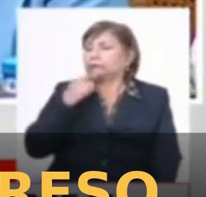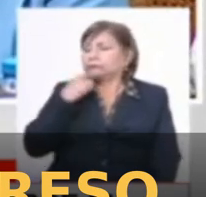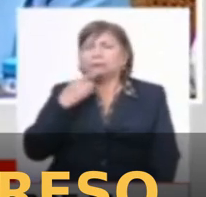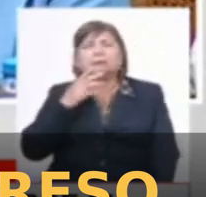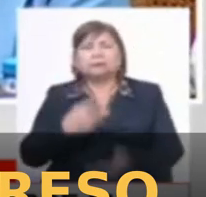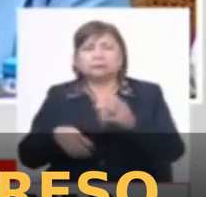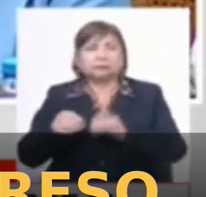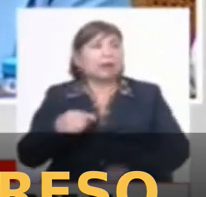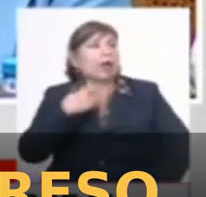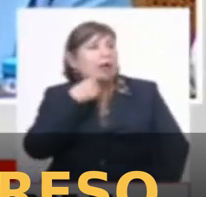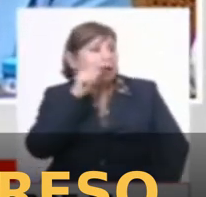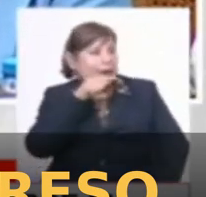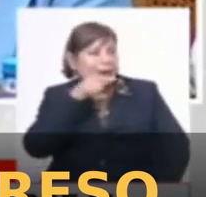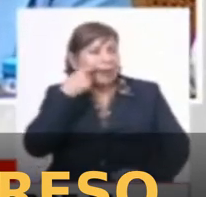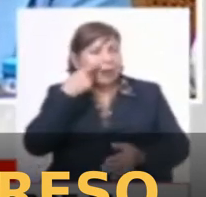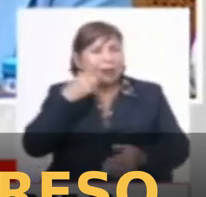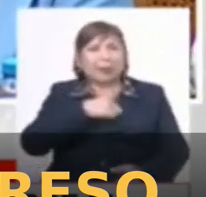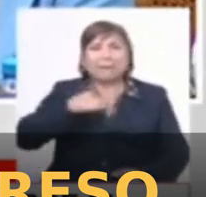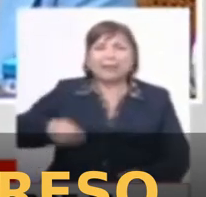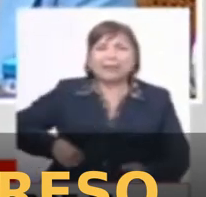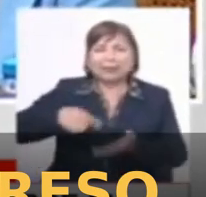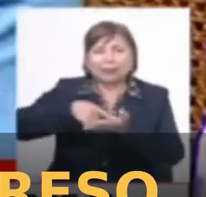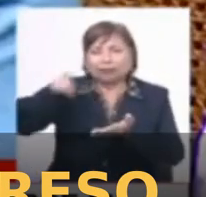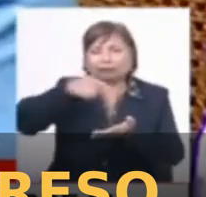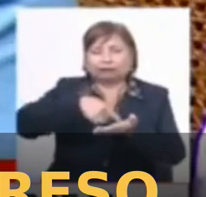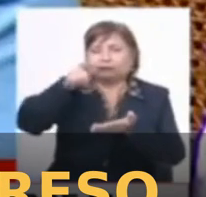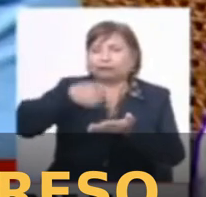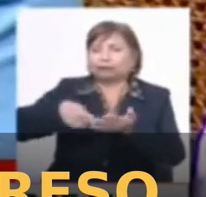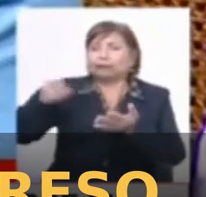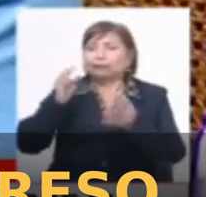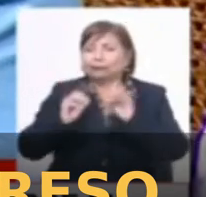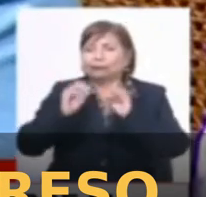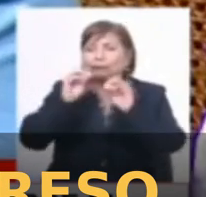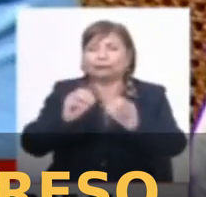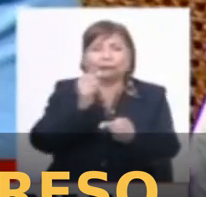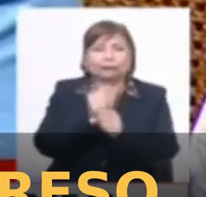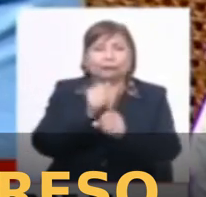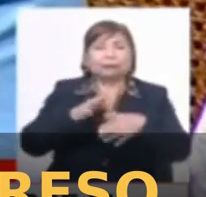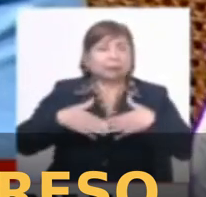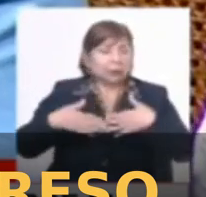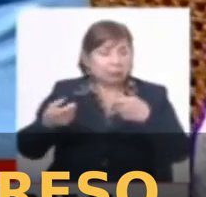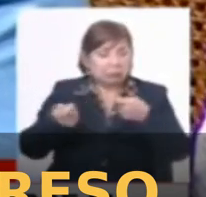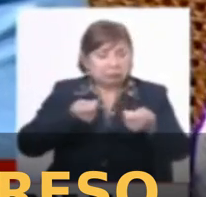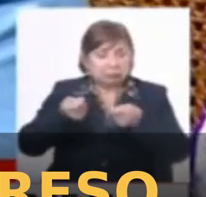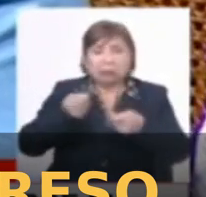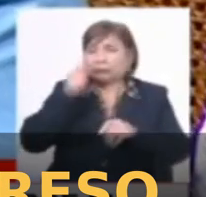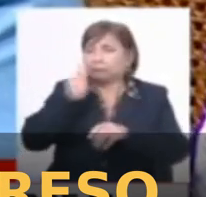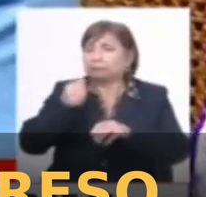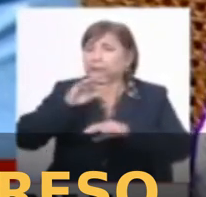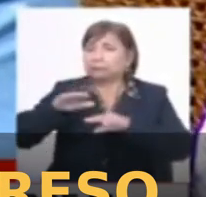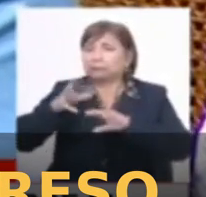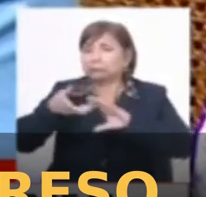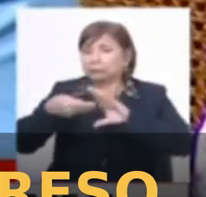el que materializaba las órdenes, era el ministro, aquel que ponía el funcionario para que pueda ejercer ese delito, ese hecho,